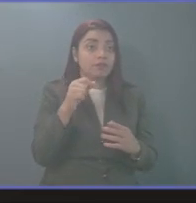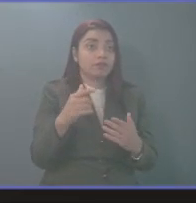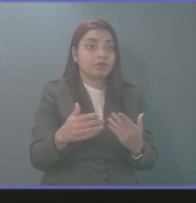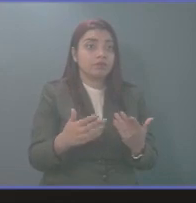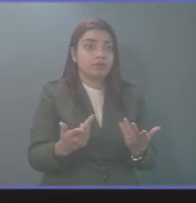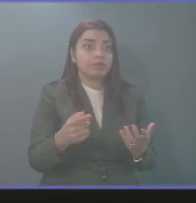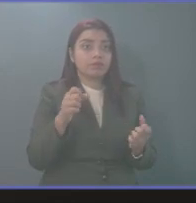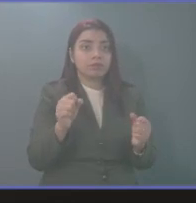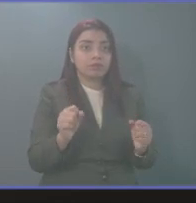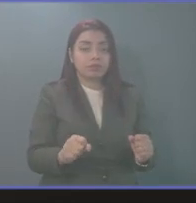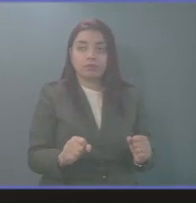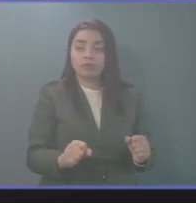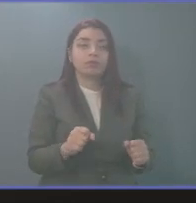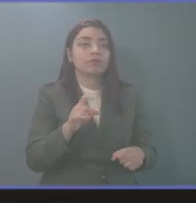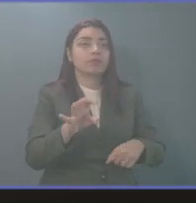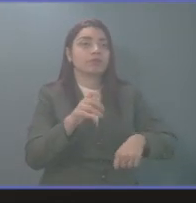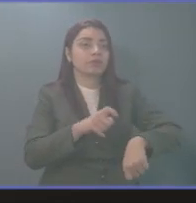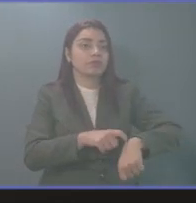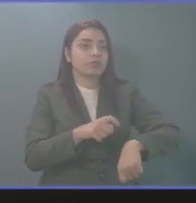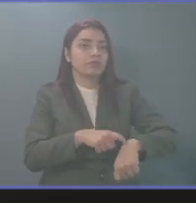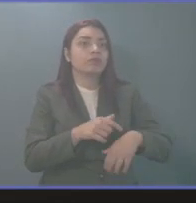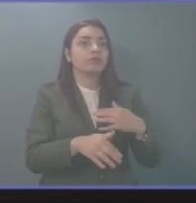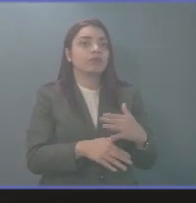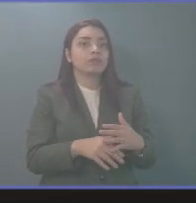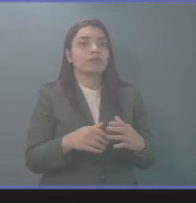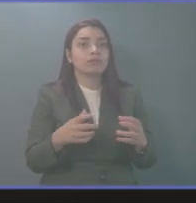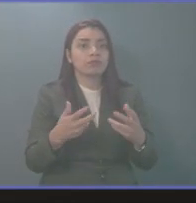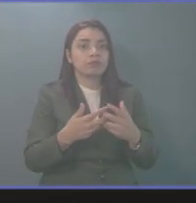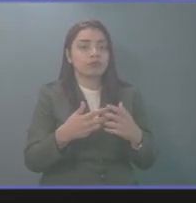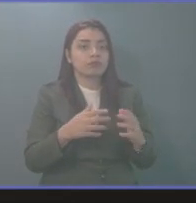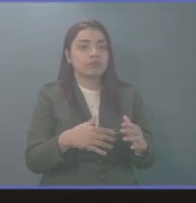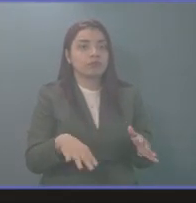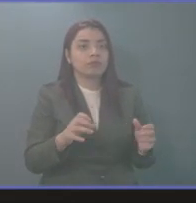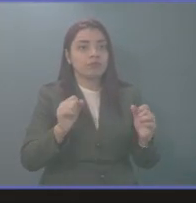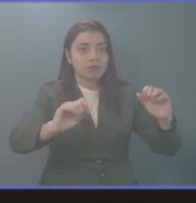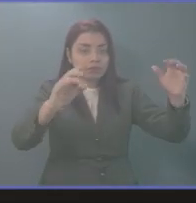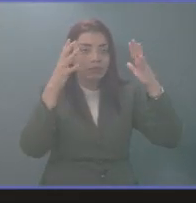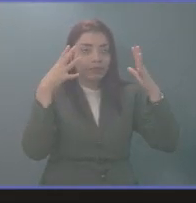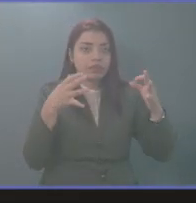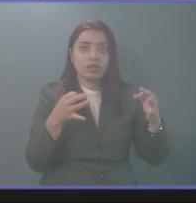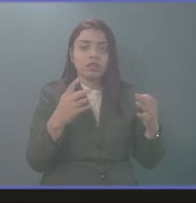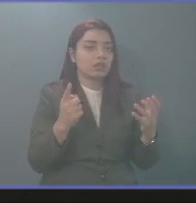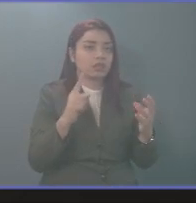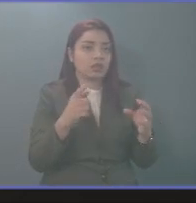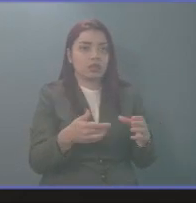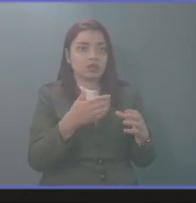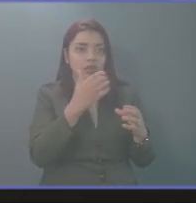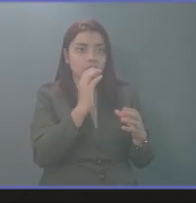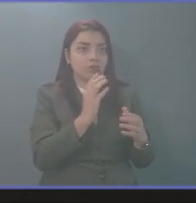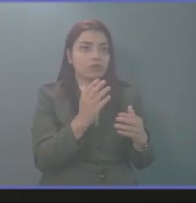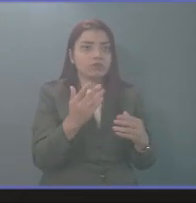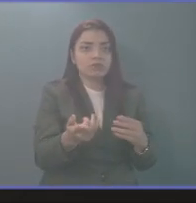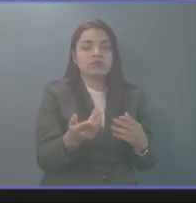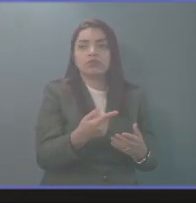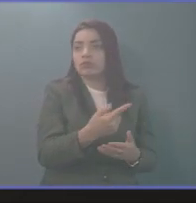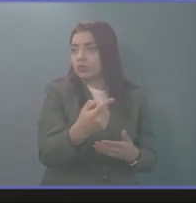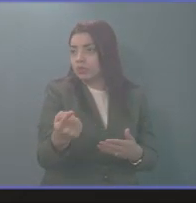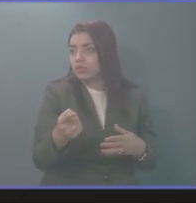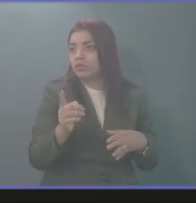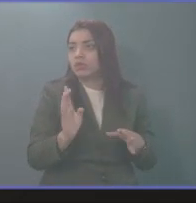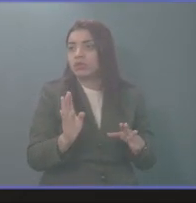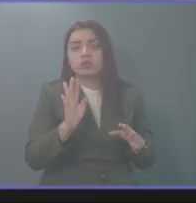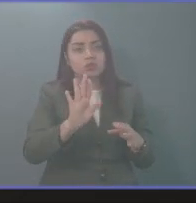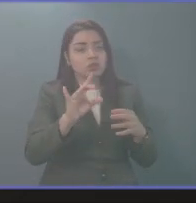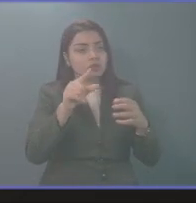Nos puede decir en qué momento el jefe de la planta tomó la decisión de ya no producir agua, porque usted lo anunció en